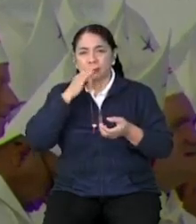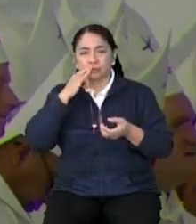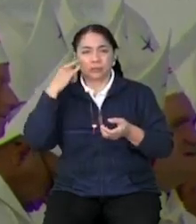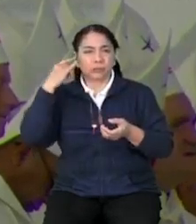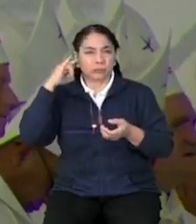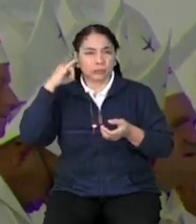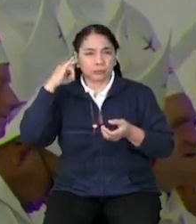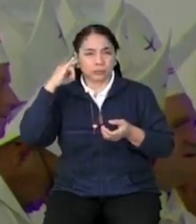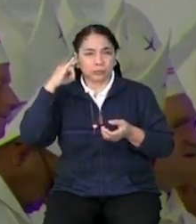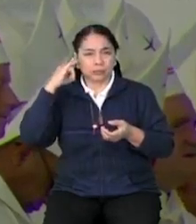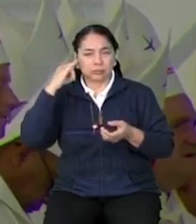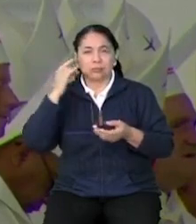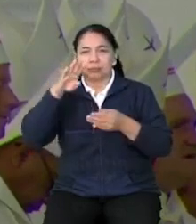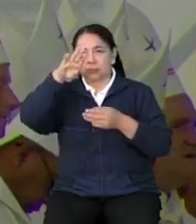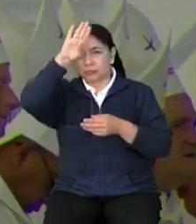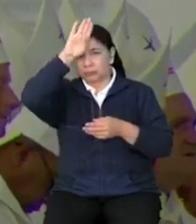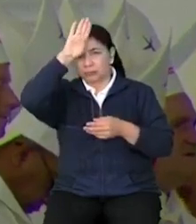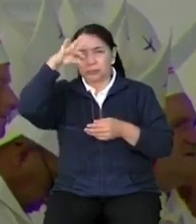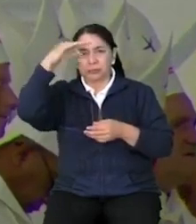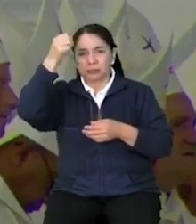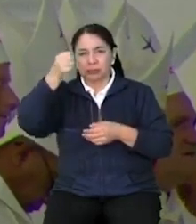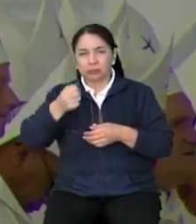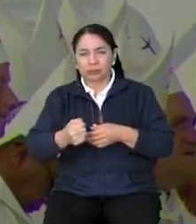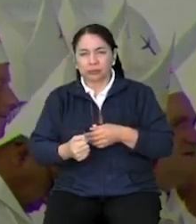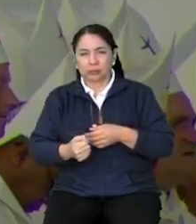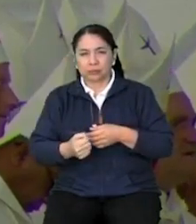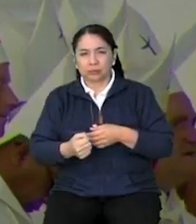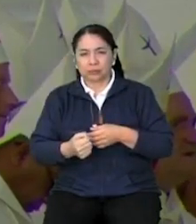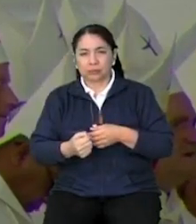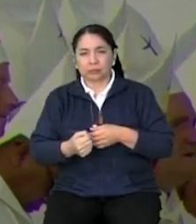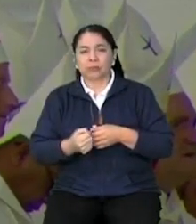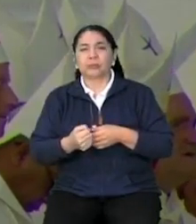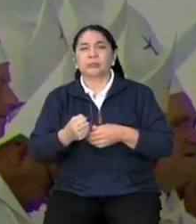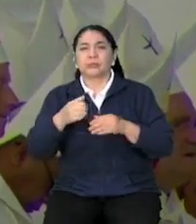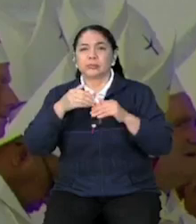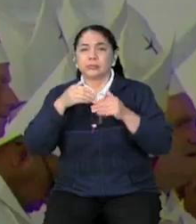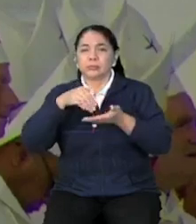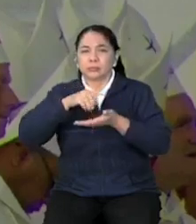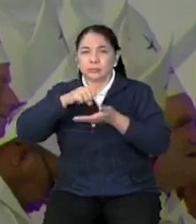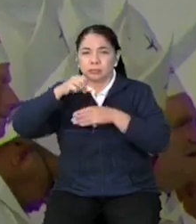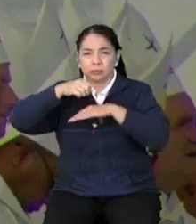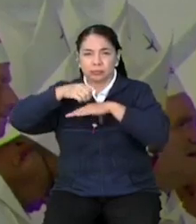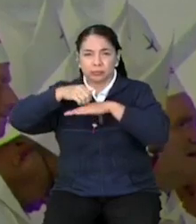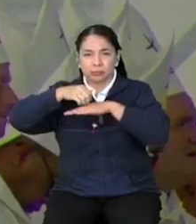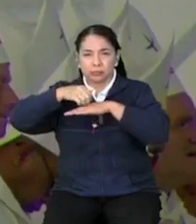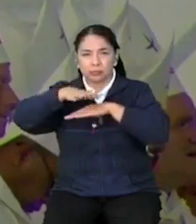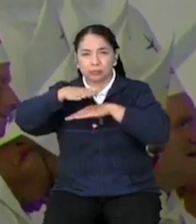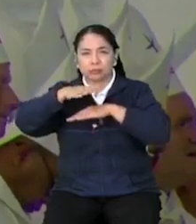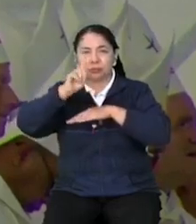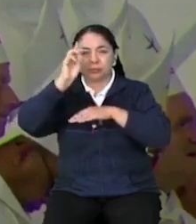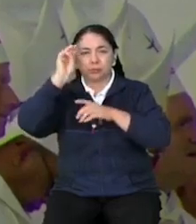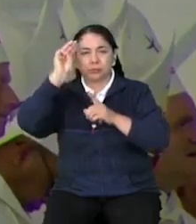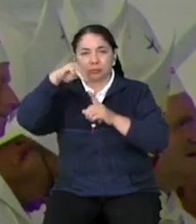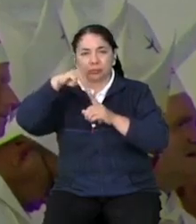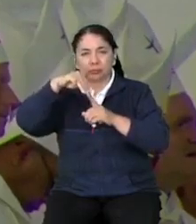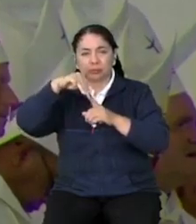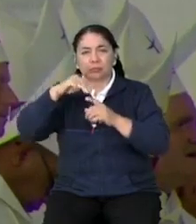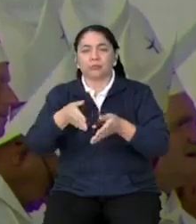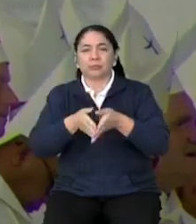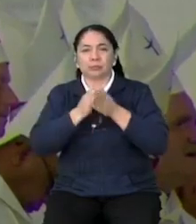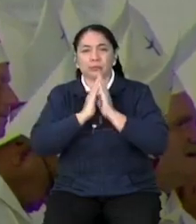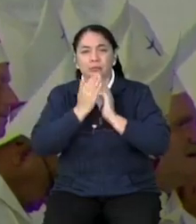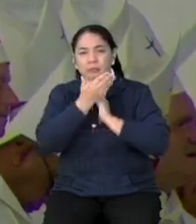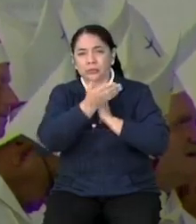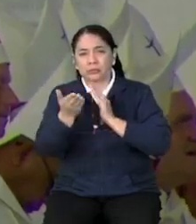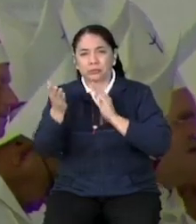niñas el Papa Francisco les envía un mensaje que les pido a ustedes